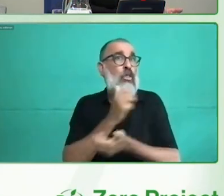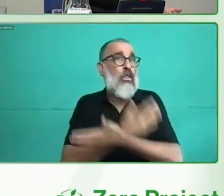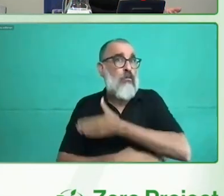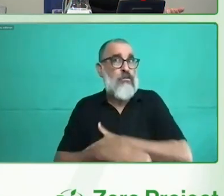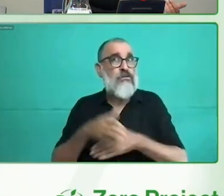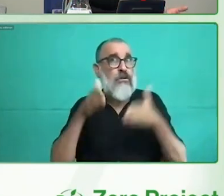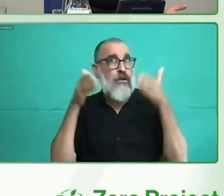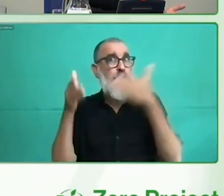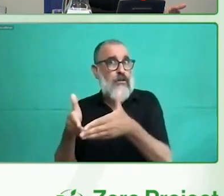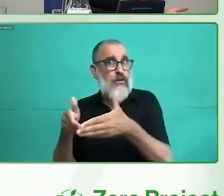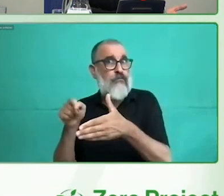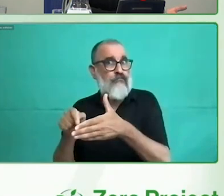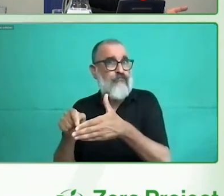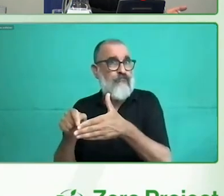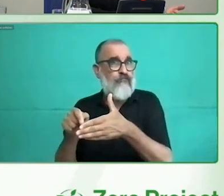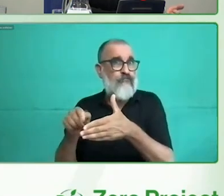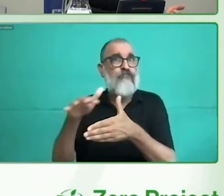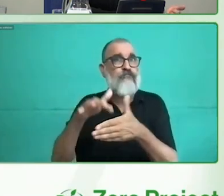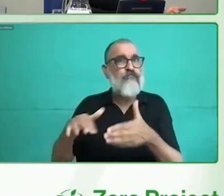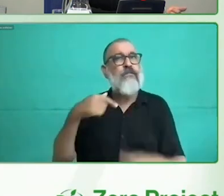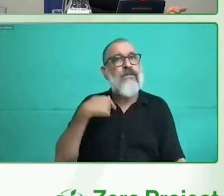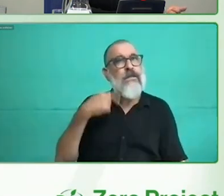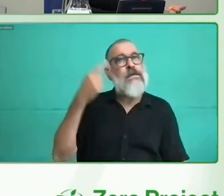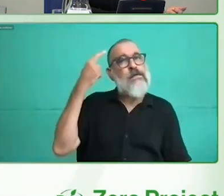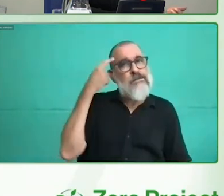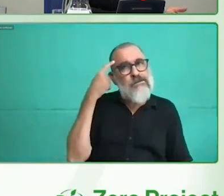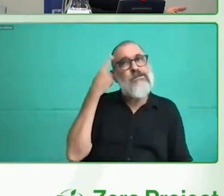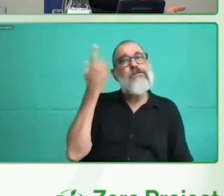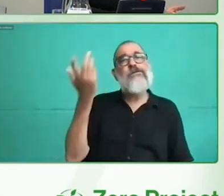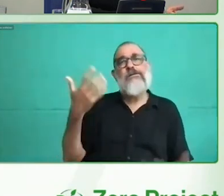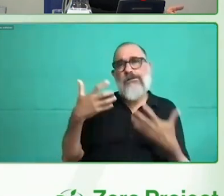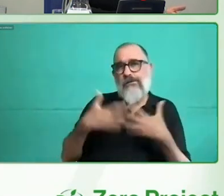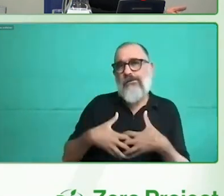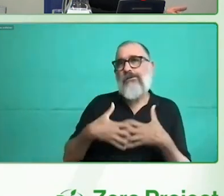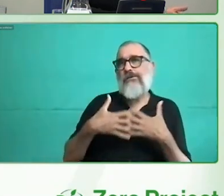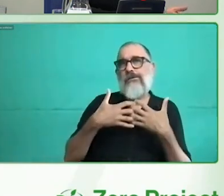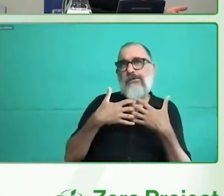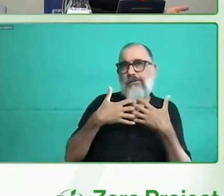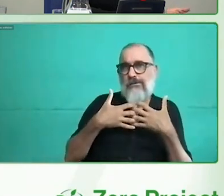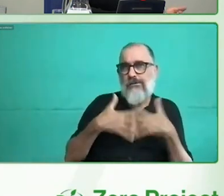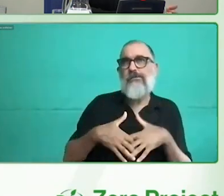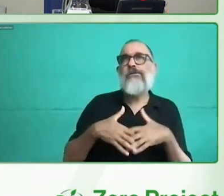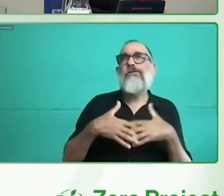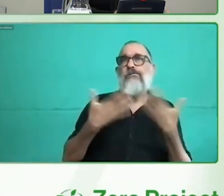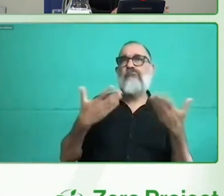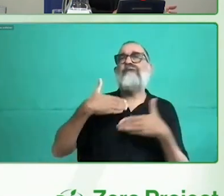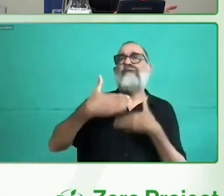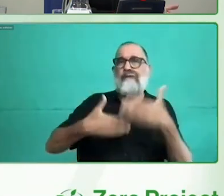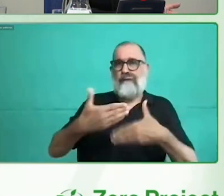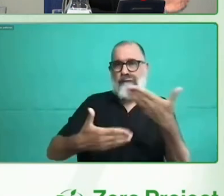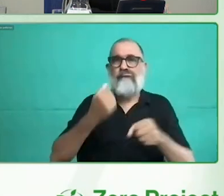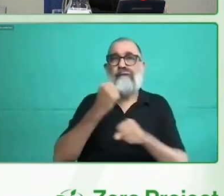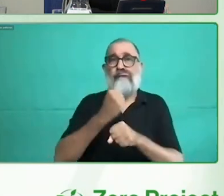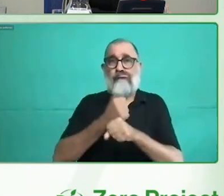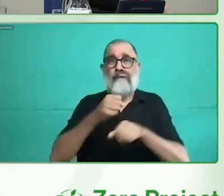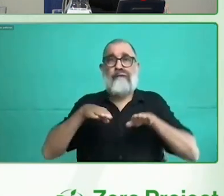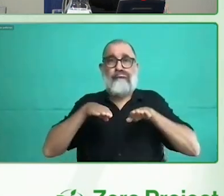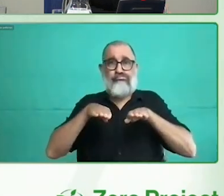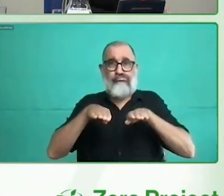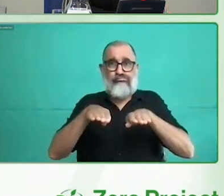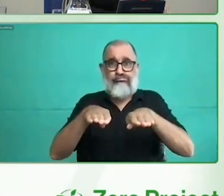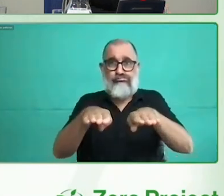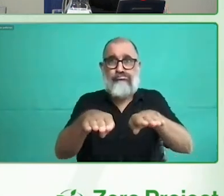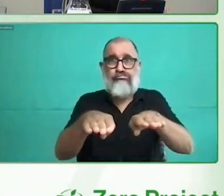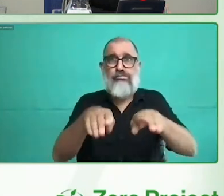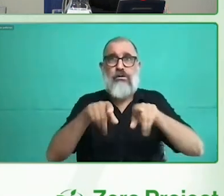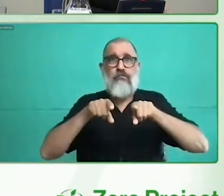Américas, donde está una de las oficinas de la UIT. Y en el marco de este proyecto, la idea es que podamos